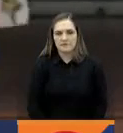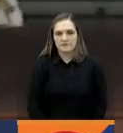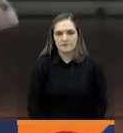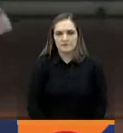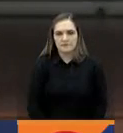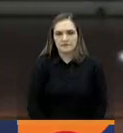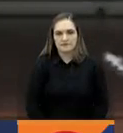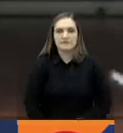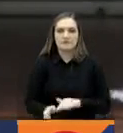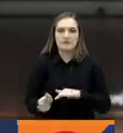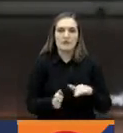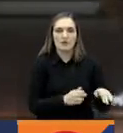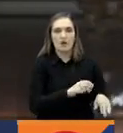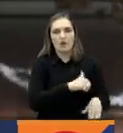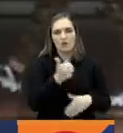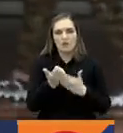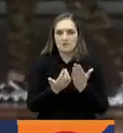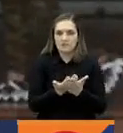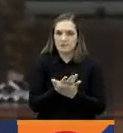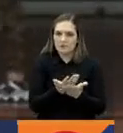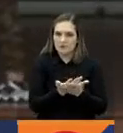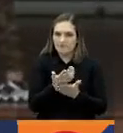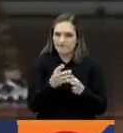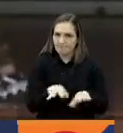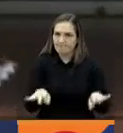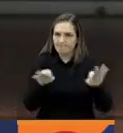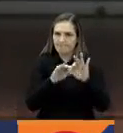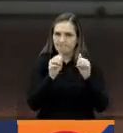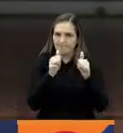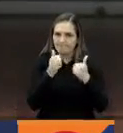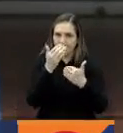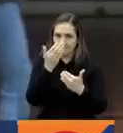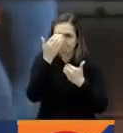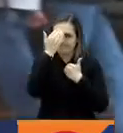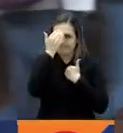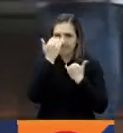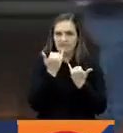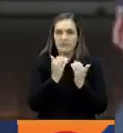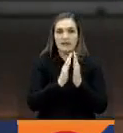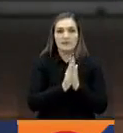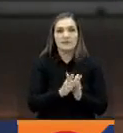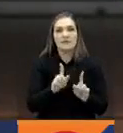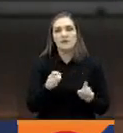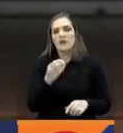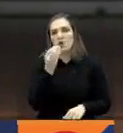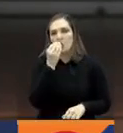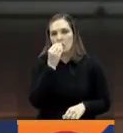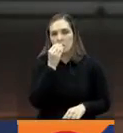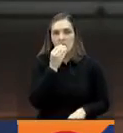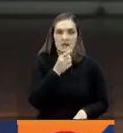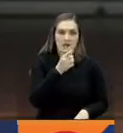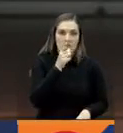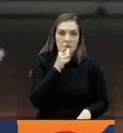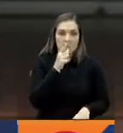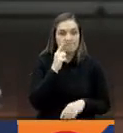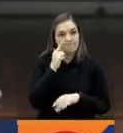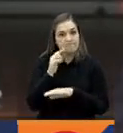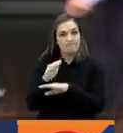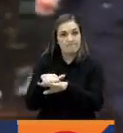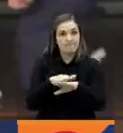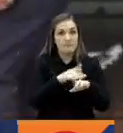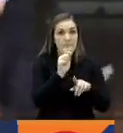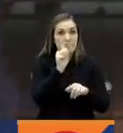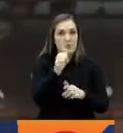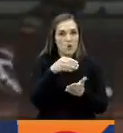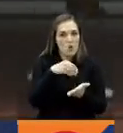Otra de las recomendaciones importantes en medio de esta celebración decembrina tiene que ver con la comida y el licor. Hacen un llamado para que usted compre las